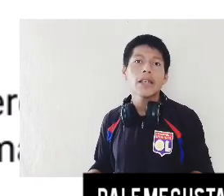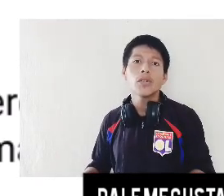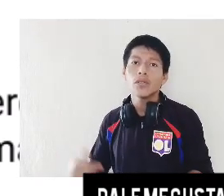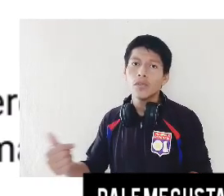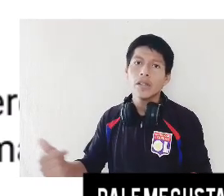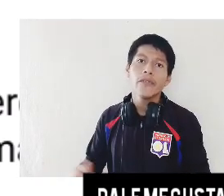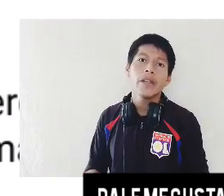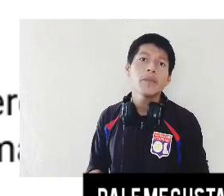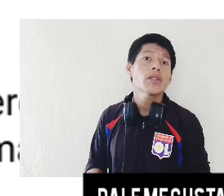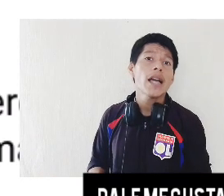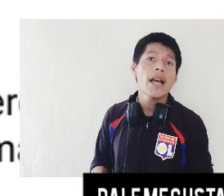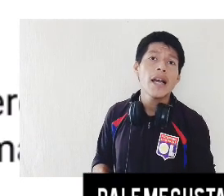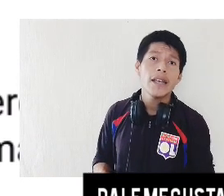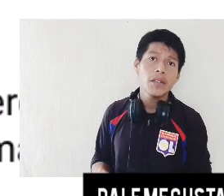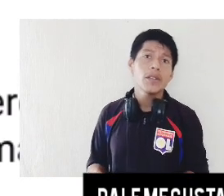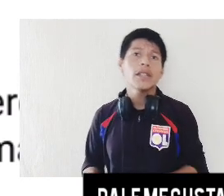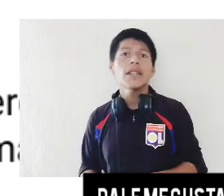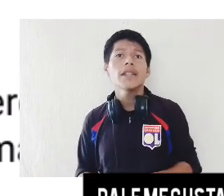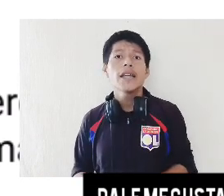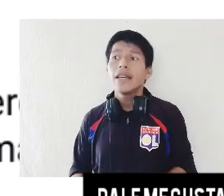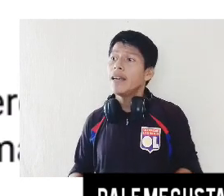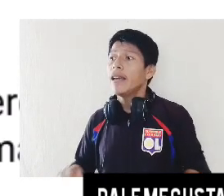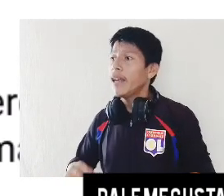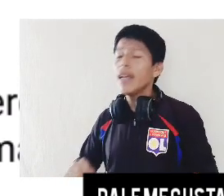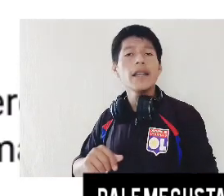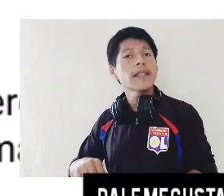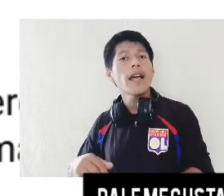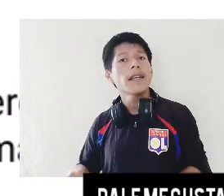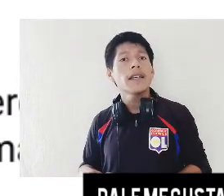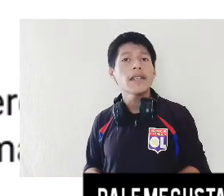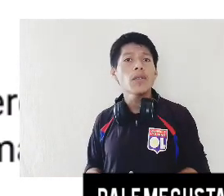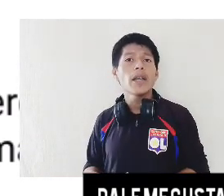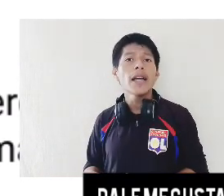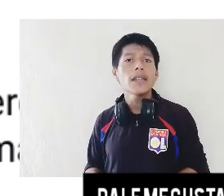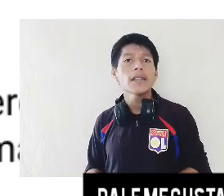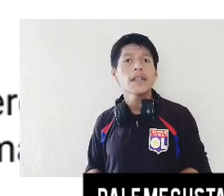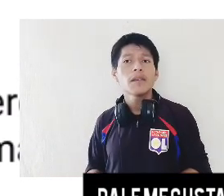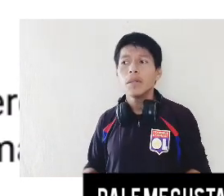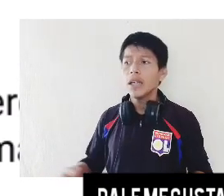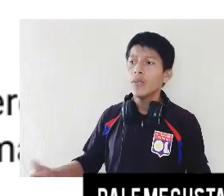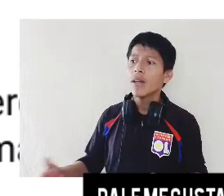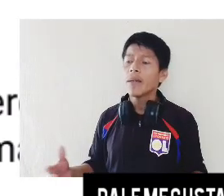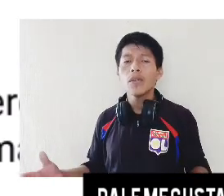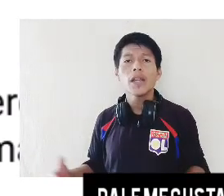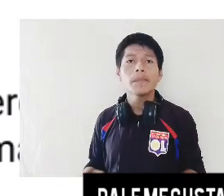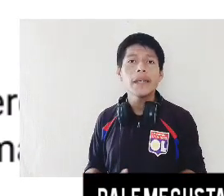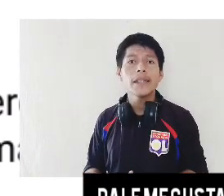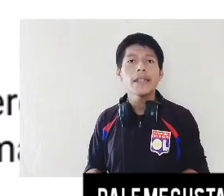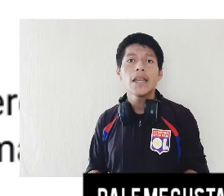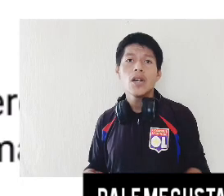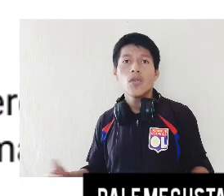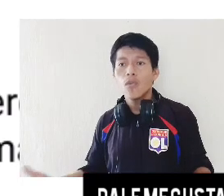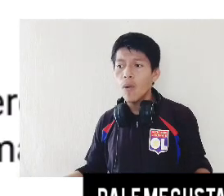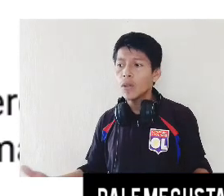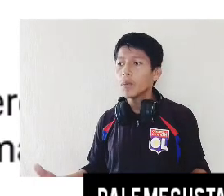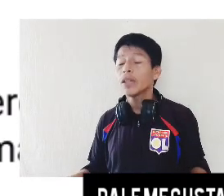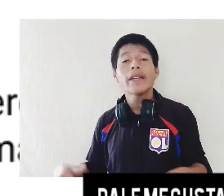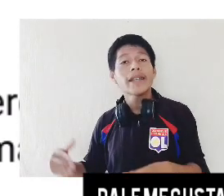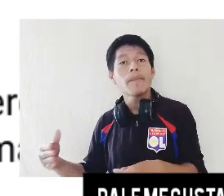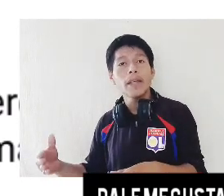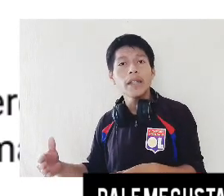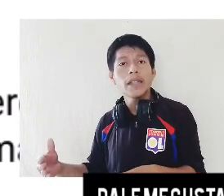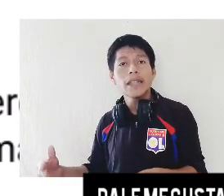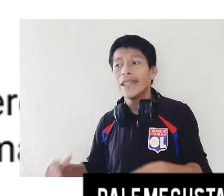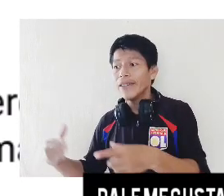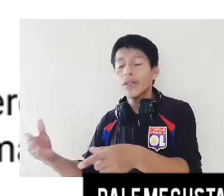de Gobernación, nos referimos a Alejandro Encinas. Él está echándole ganas, viendo, armando las piezas. ¿Cómo es